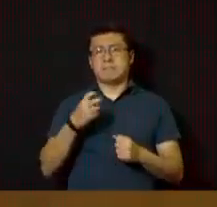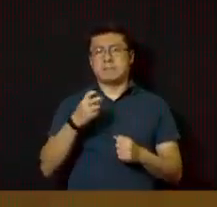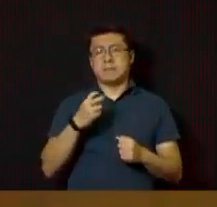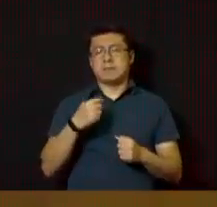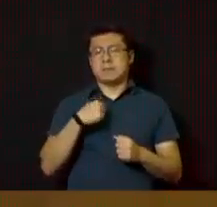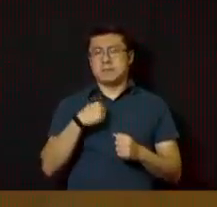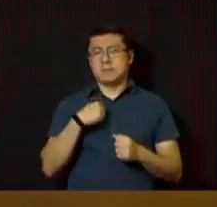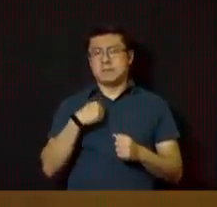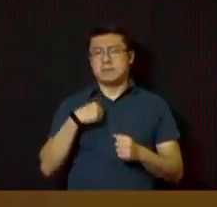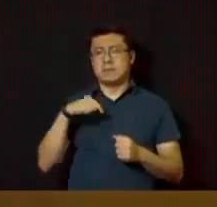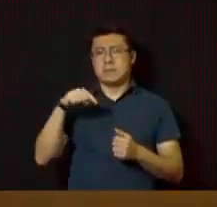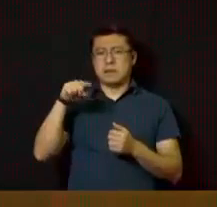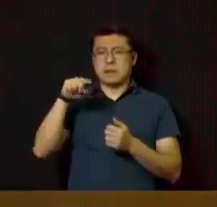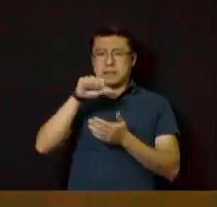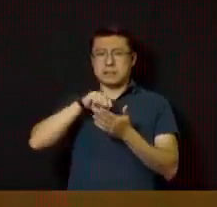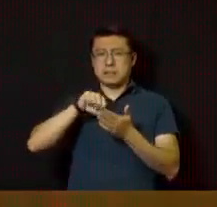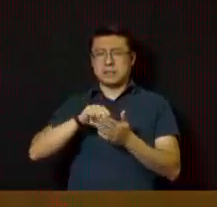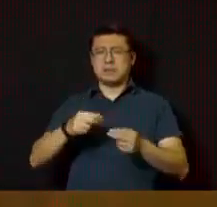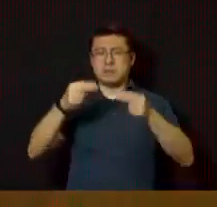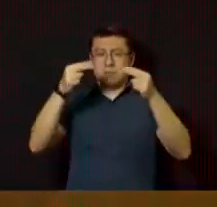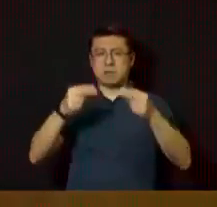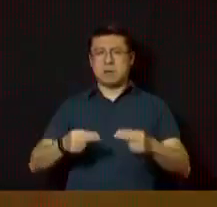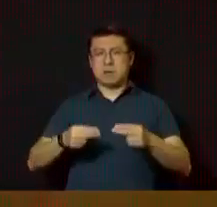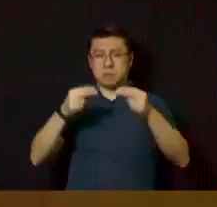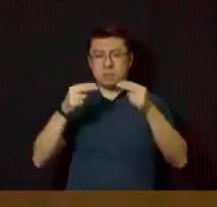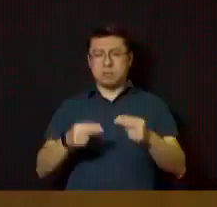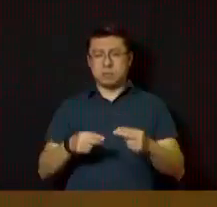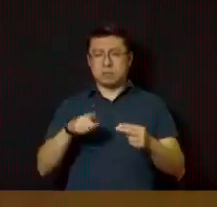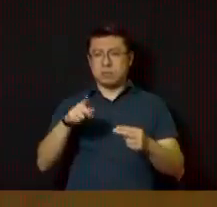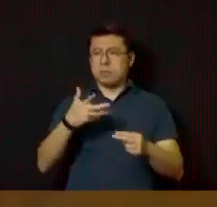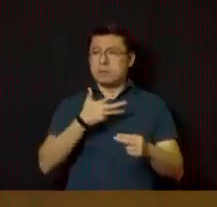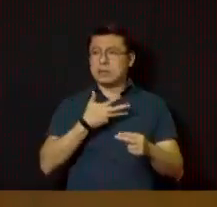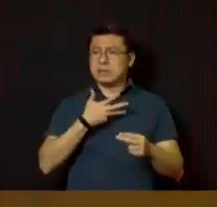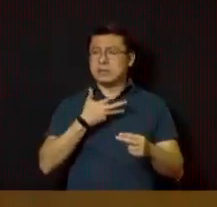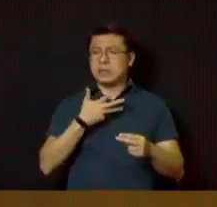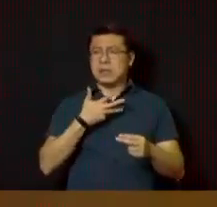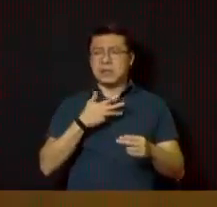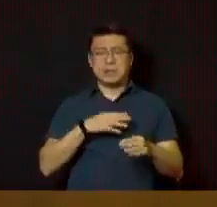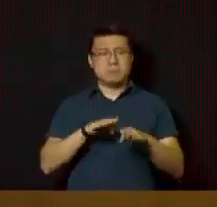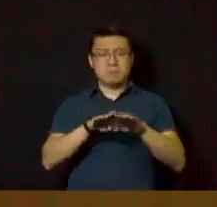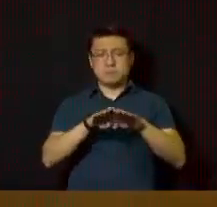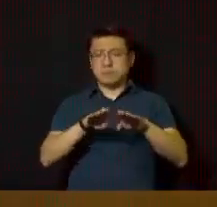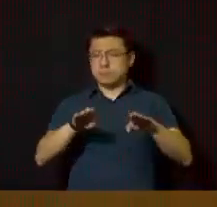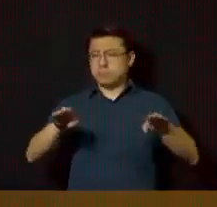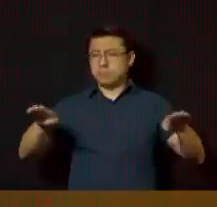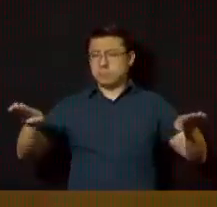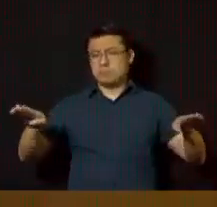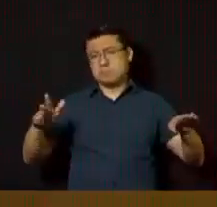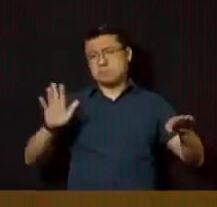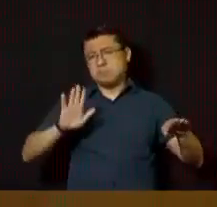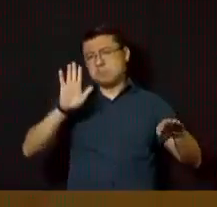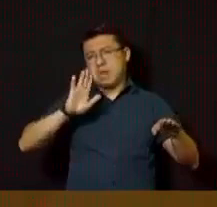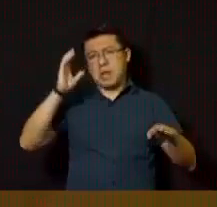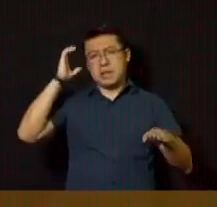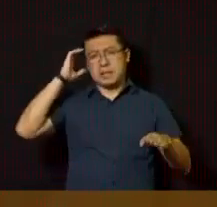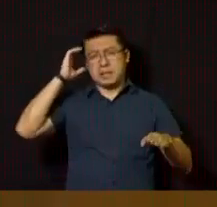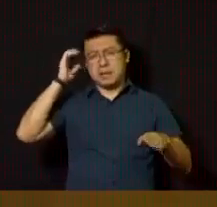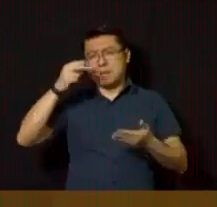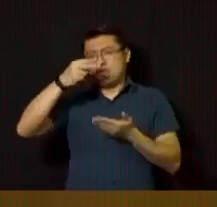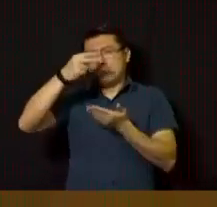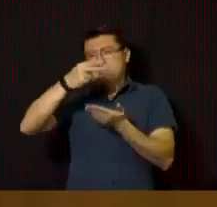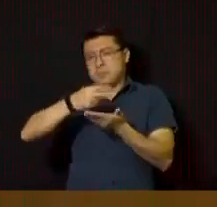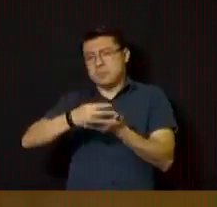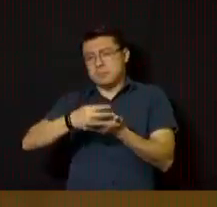centro de negocio, y ahí había un taburete donde las noches pues era mi cama, ¿no? Yo me quedaba a dormir